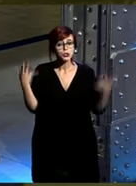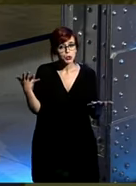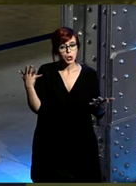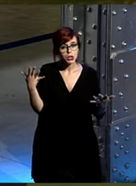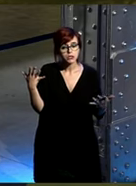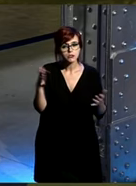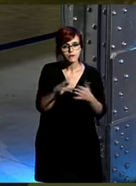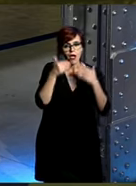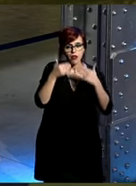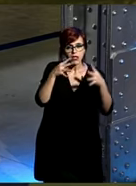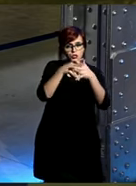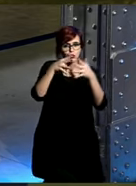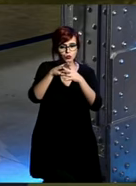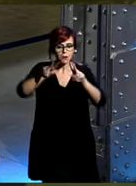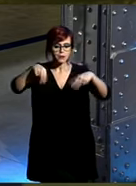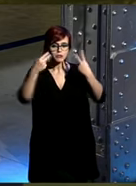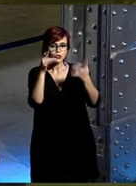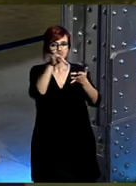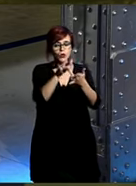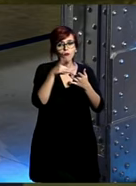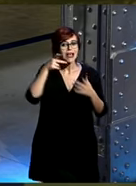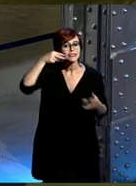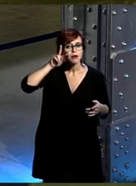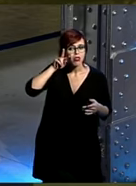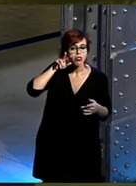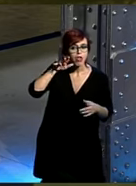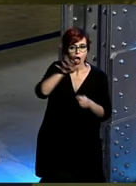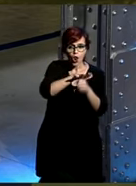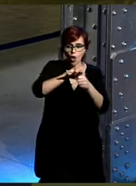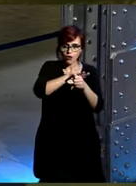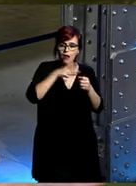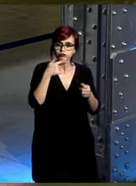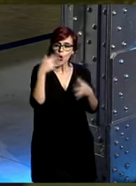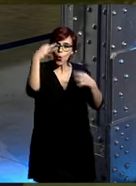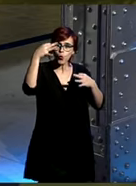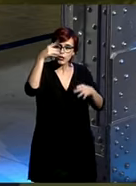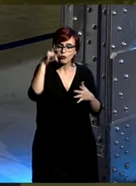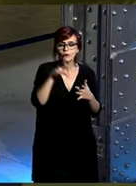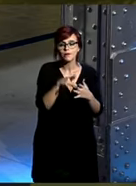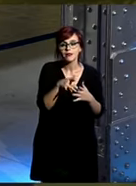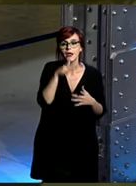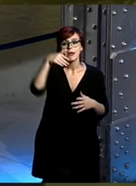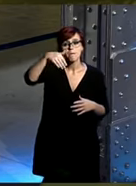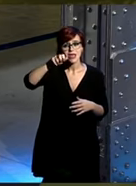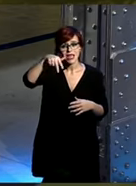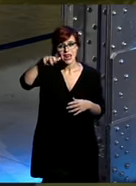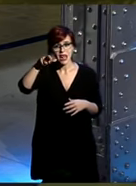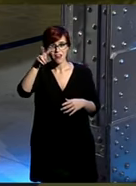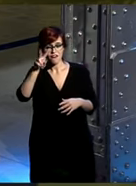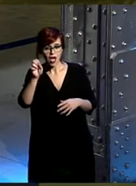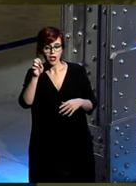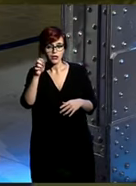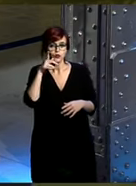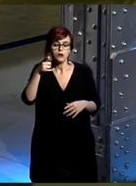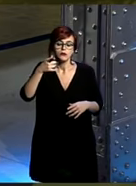tener una infraestructura que nos permite que esa experiencia local la tengamos no solo en un lugar, sino como hace la gente de Minerva, en nuestro caso lo tenemos en